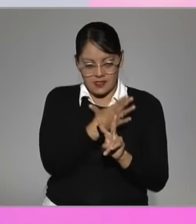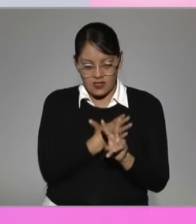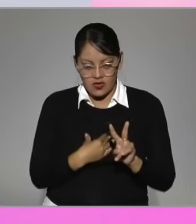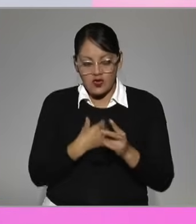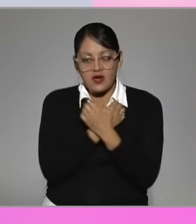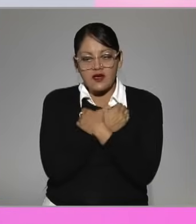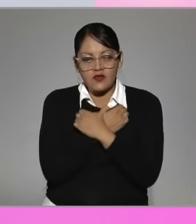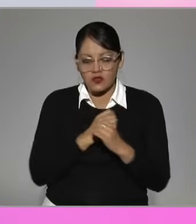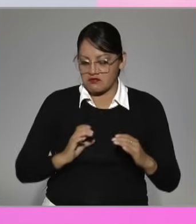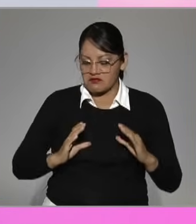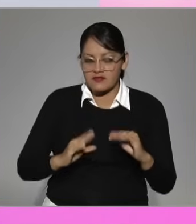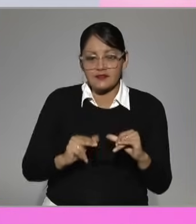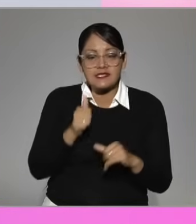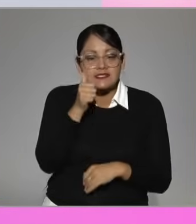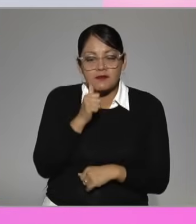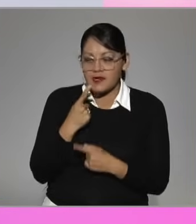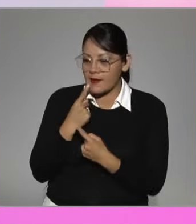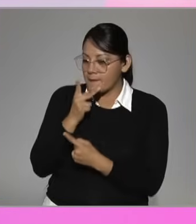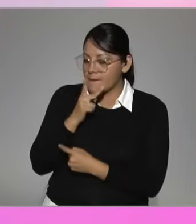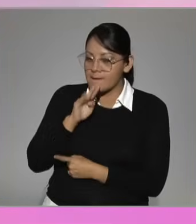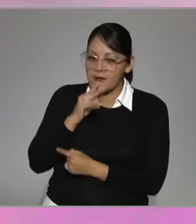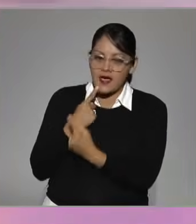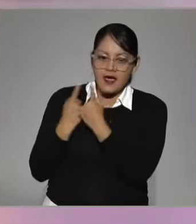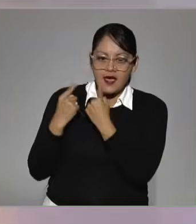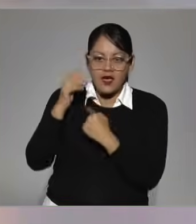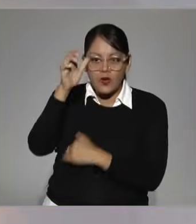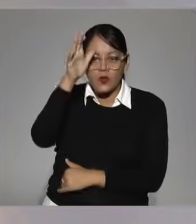hijos, siempre con acuerdos mutuos.